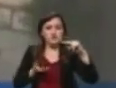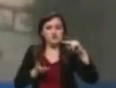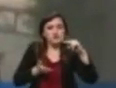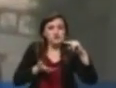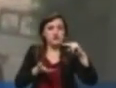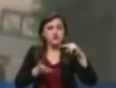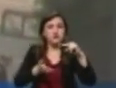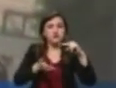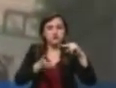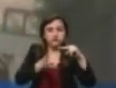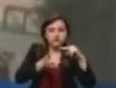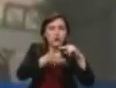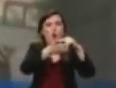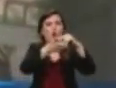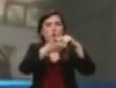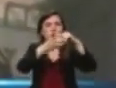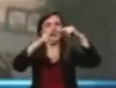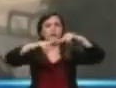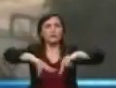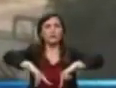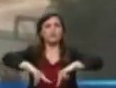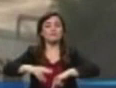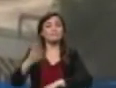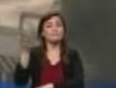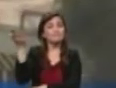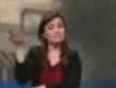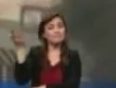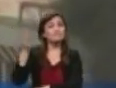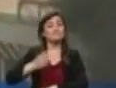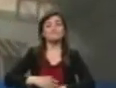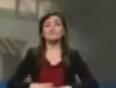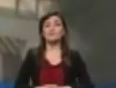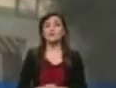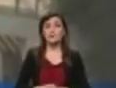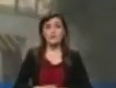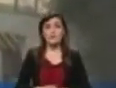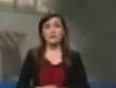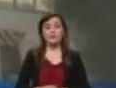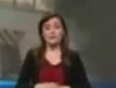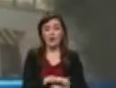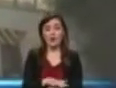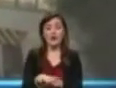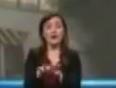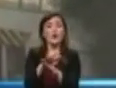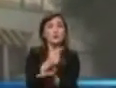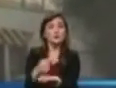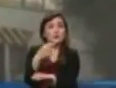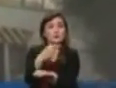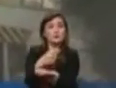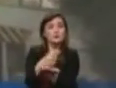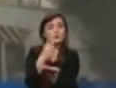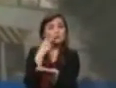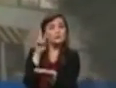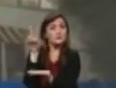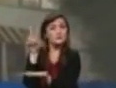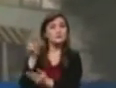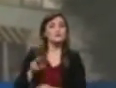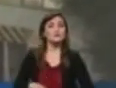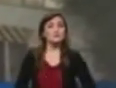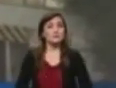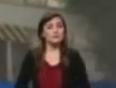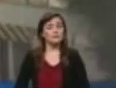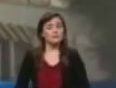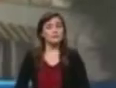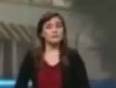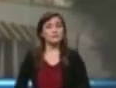El mismo que por la fuerza del impacto sufrió el colapso de sus bases y cayó sobre el río Guayas, como se aprecia en las imágenes.